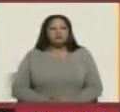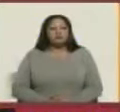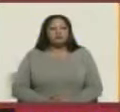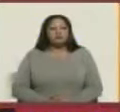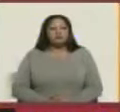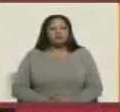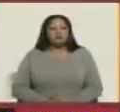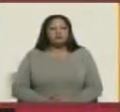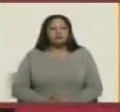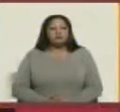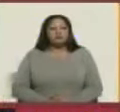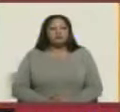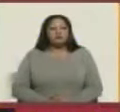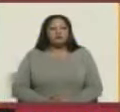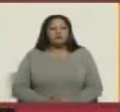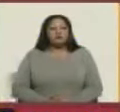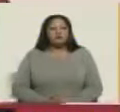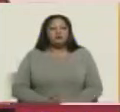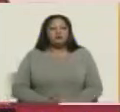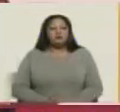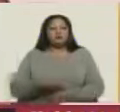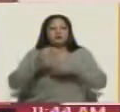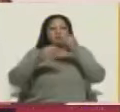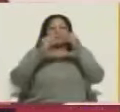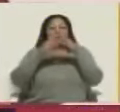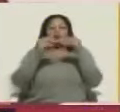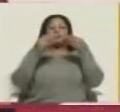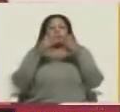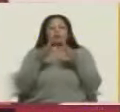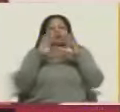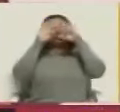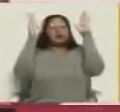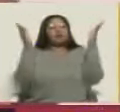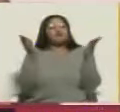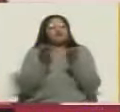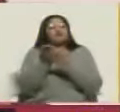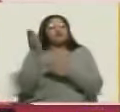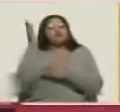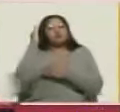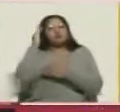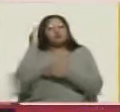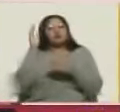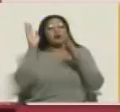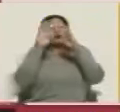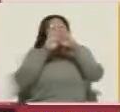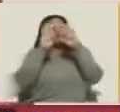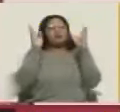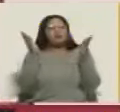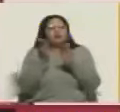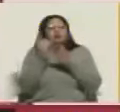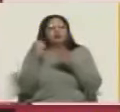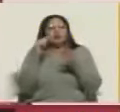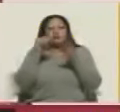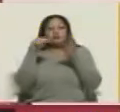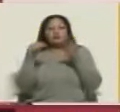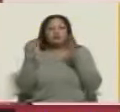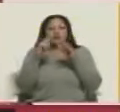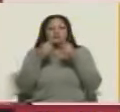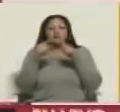la publicidad, que el mundo sepa que Venezuela tiene sus métodos, que el Partido Socialista Unido de